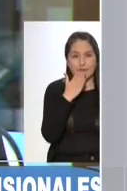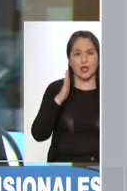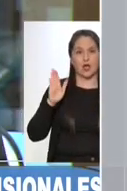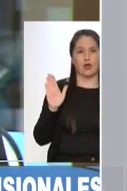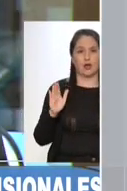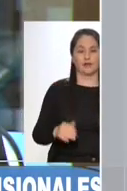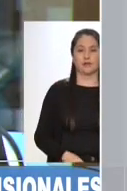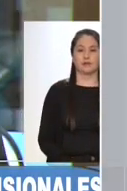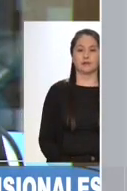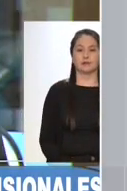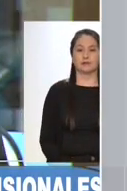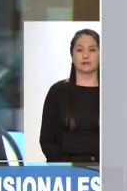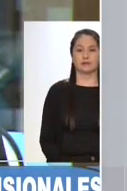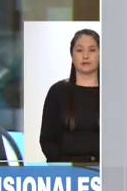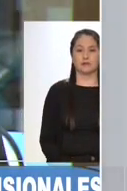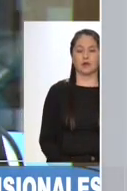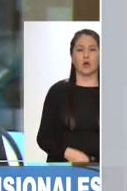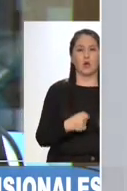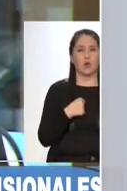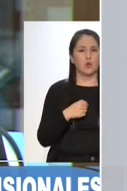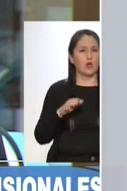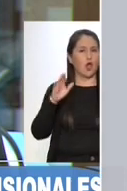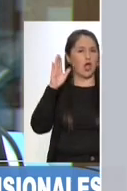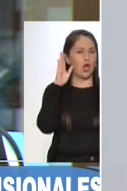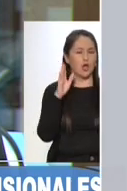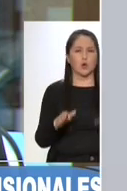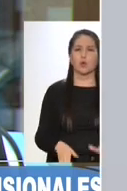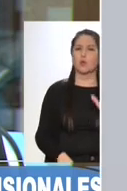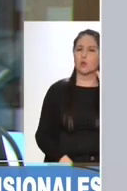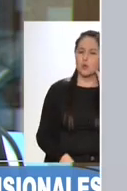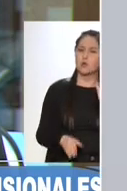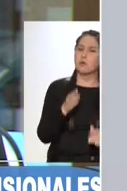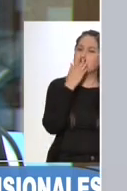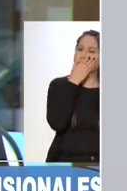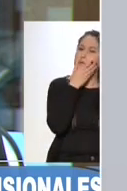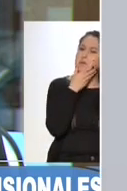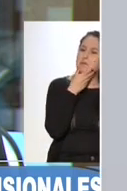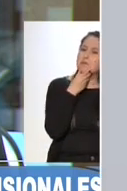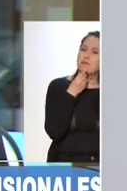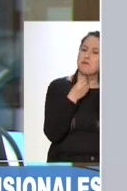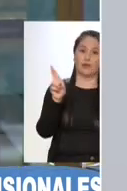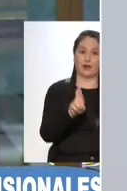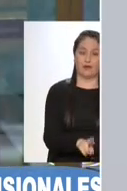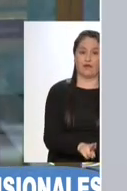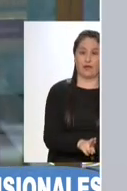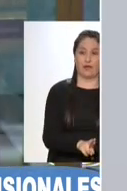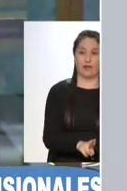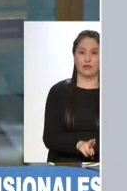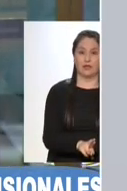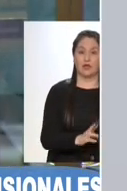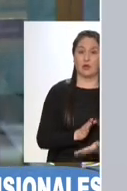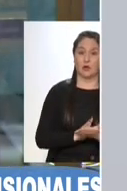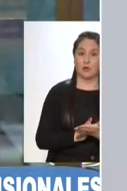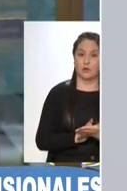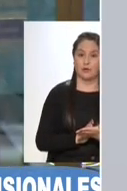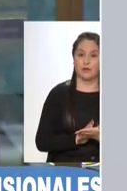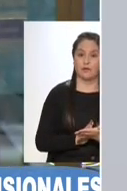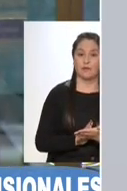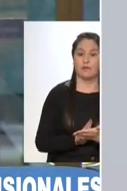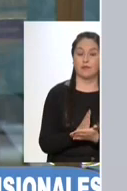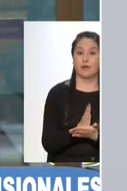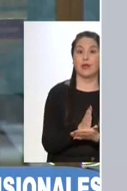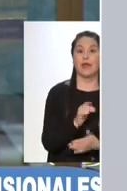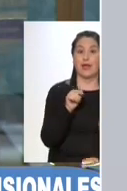esta reforma y no ha querido dar celeridad porque nosotros incorporamos otros factores, ¿no es cierto?, para mejorar la pensión, no